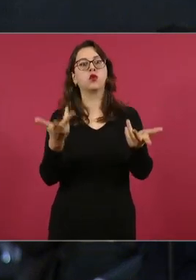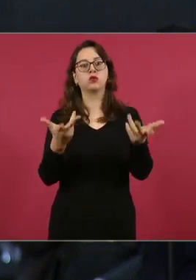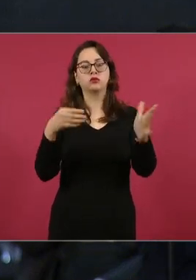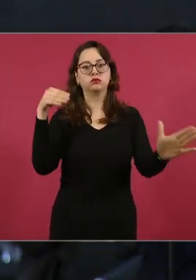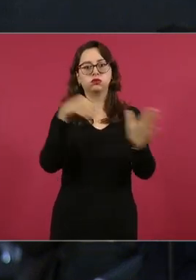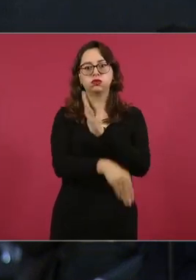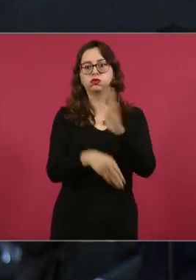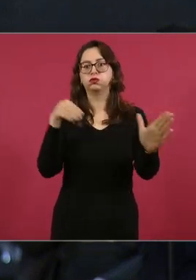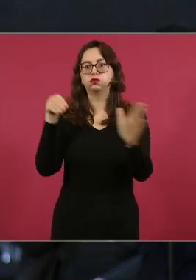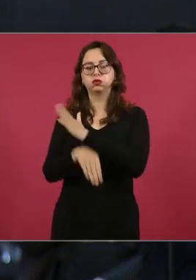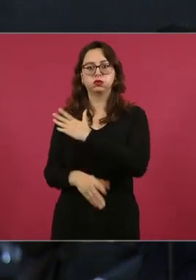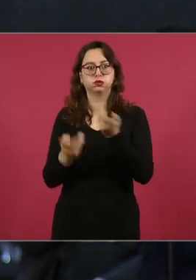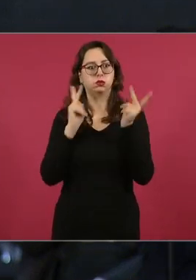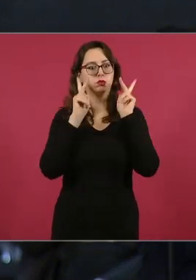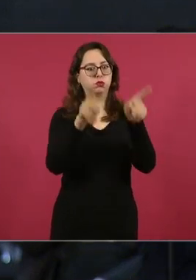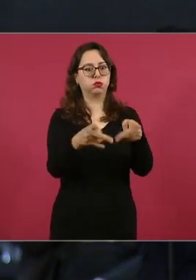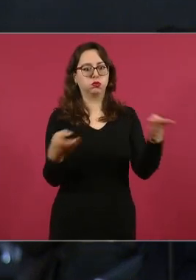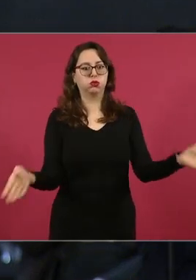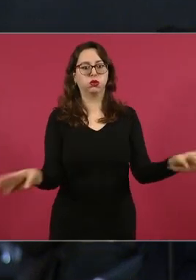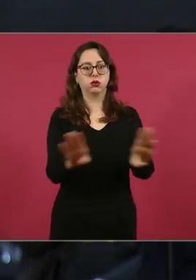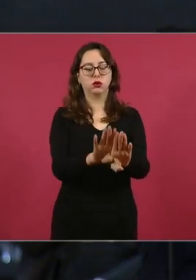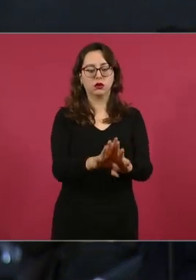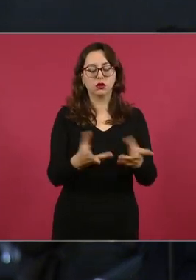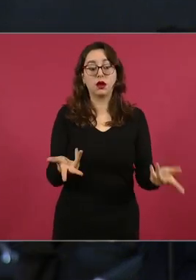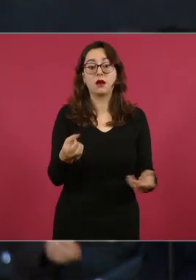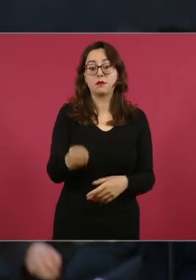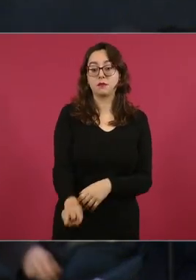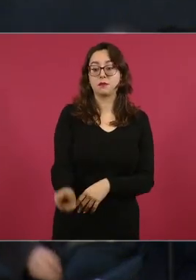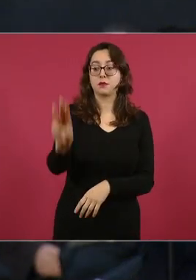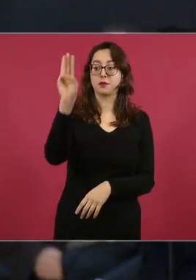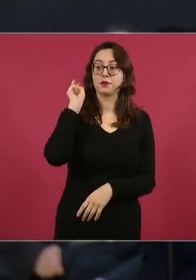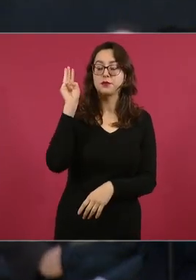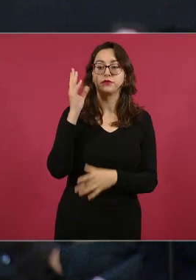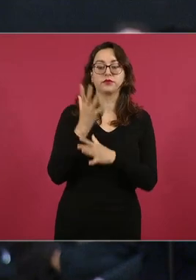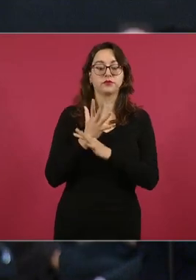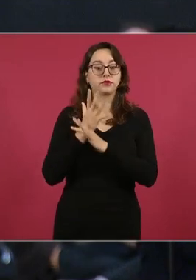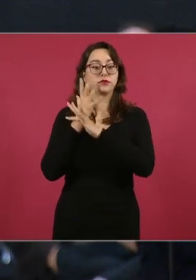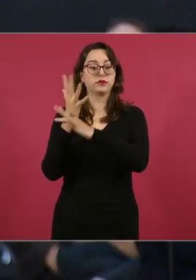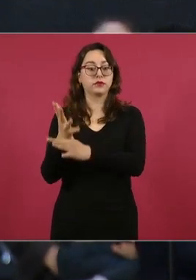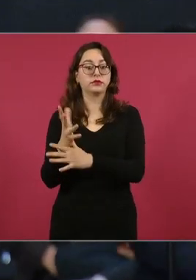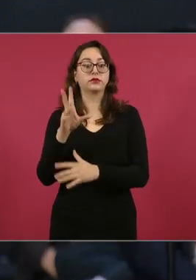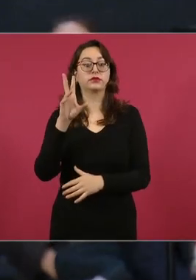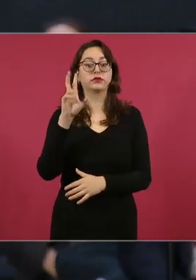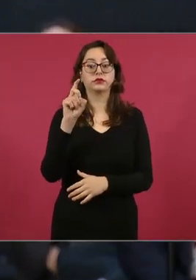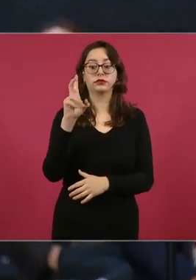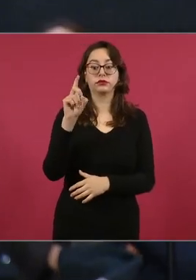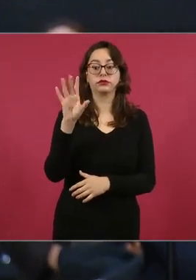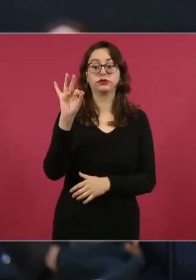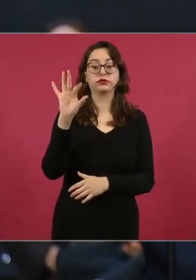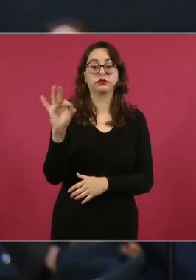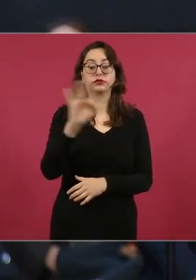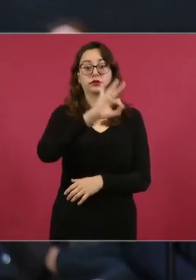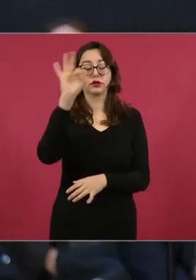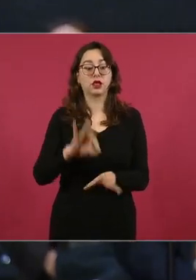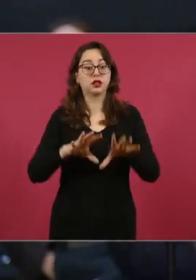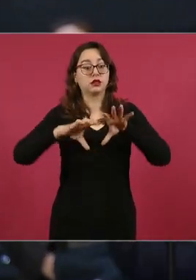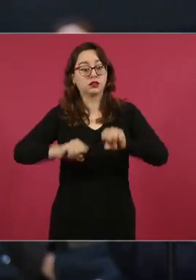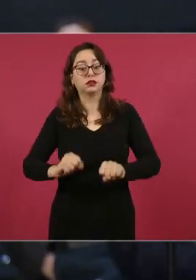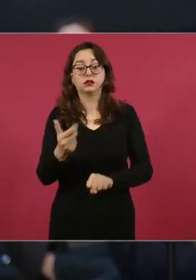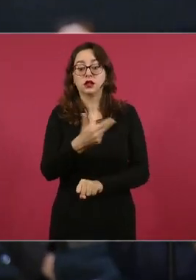El miércoles pasado se reportaba en Puerto Peñasco una cancelación de entre 30% y 40% de las reservas